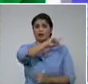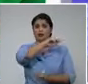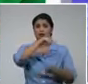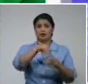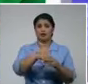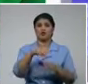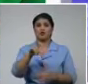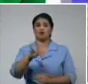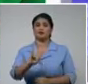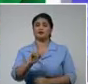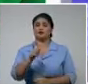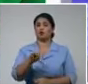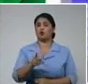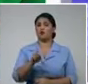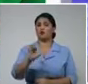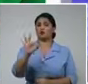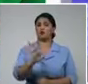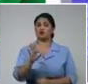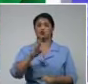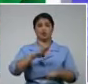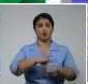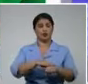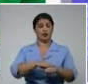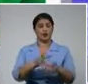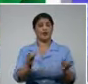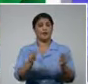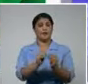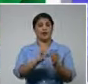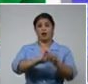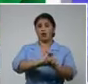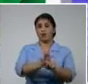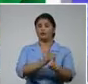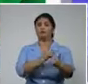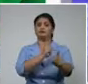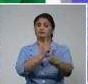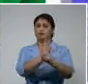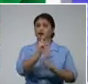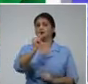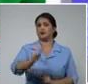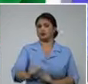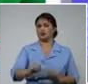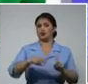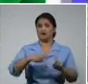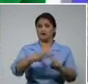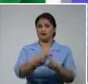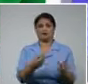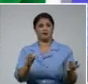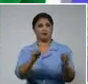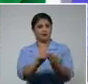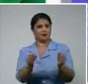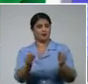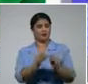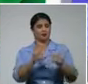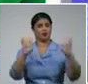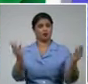96,1% contactos de casos confirmados. Y ya se acumulan